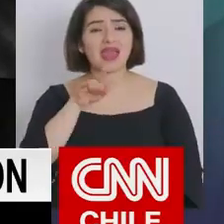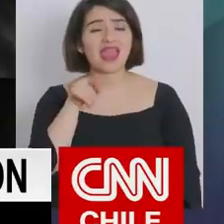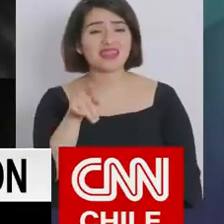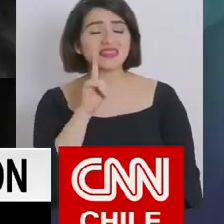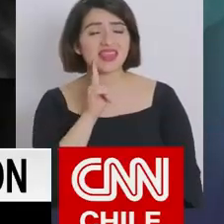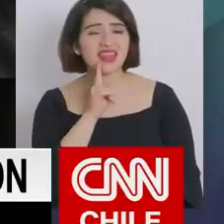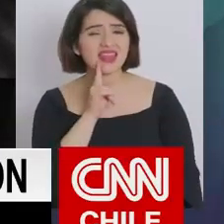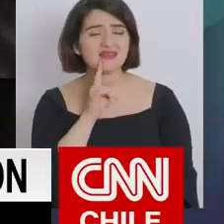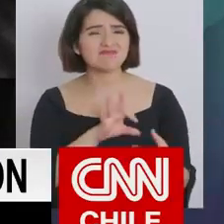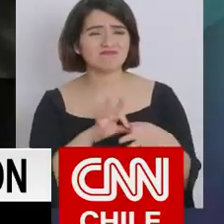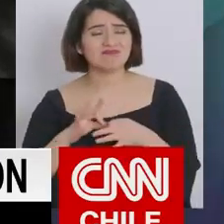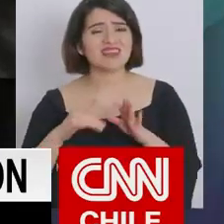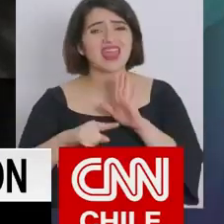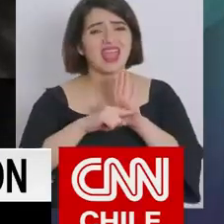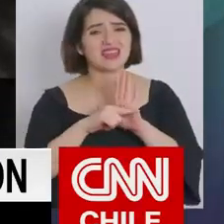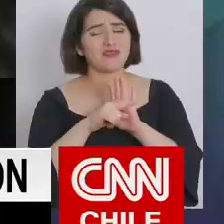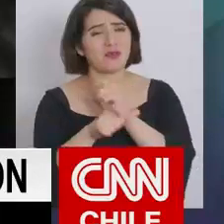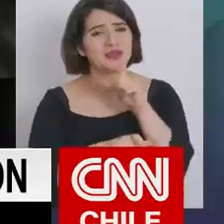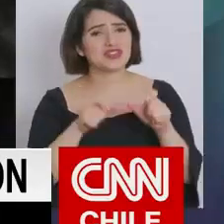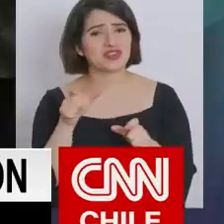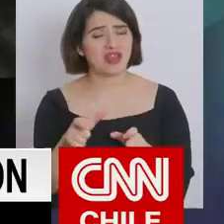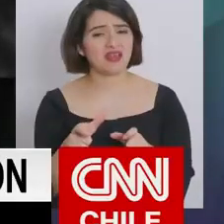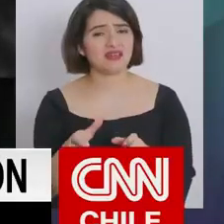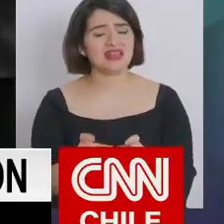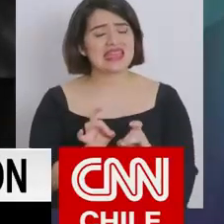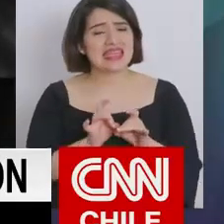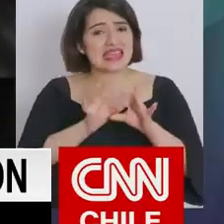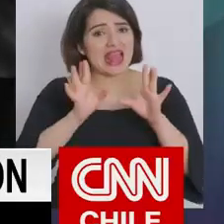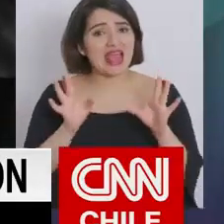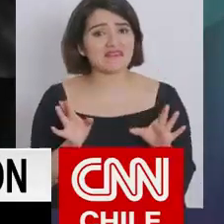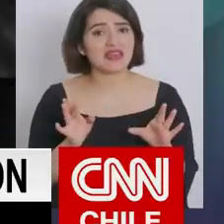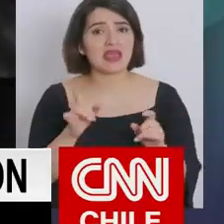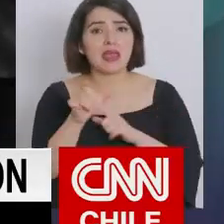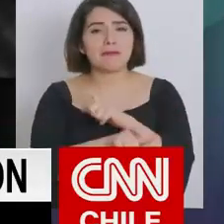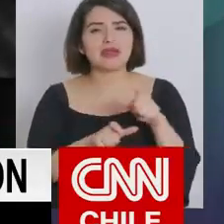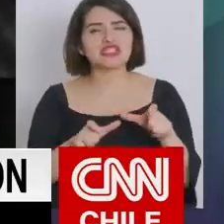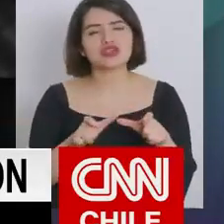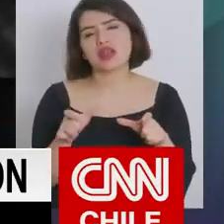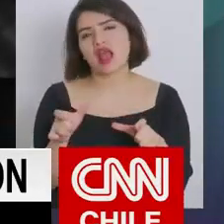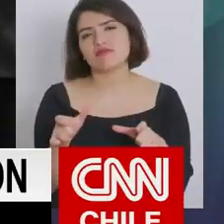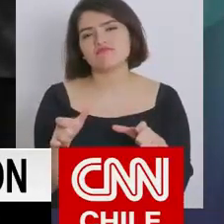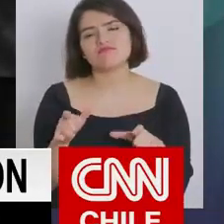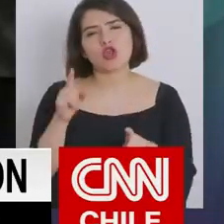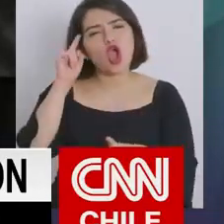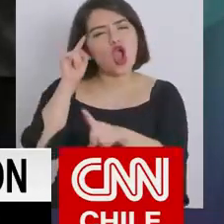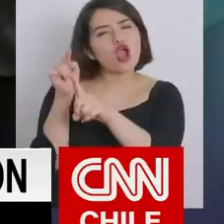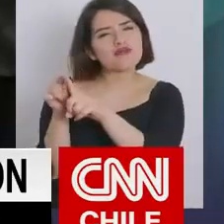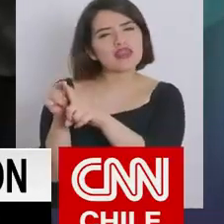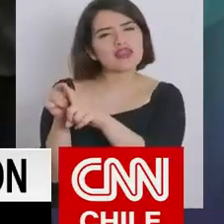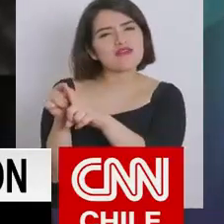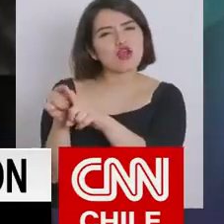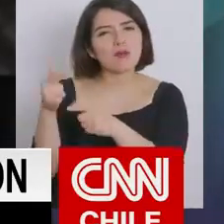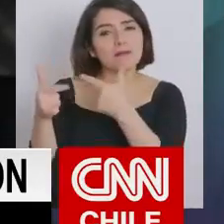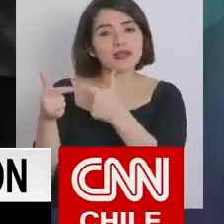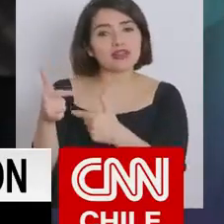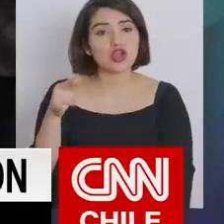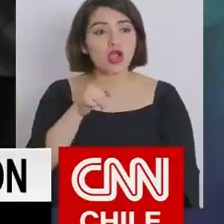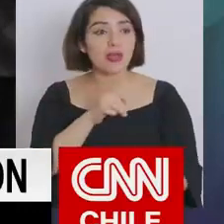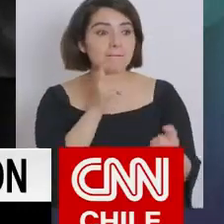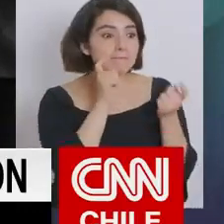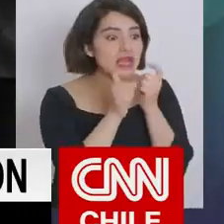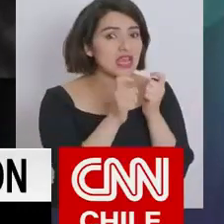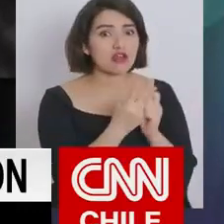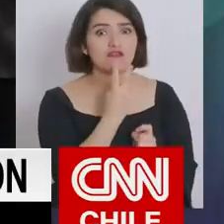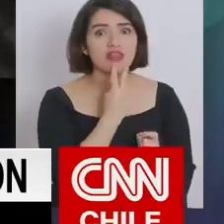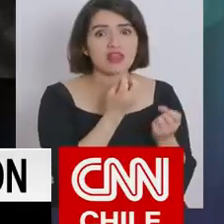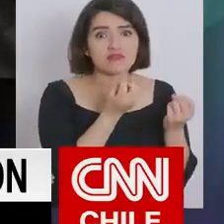efecto que puede ser nocivo para las personas. Es muy grave que algunos pretendan, por razones ideológicas, tratar de poner en riesgo la vida de las personas. Eso